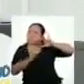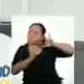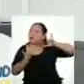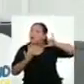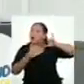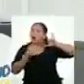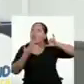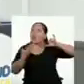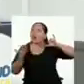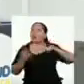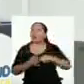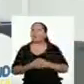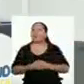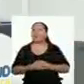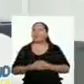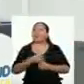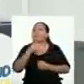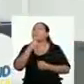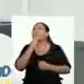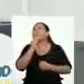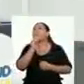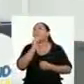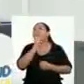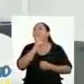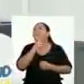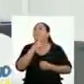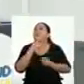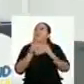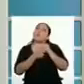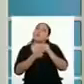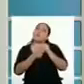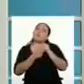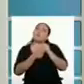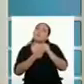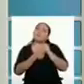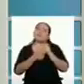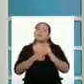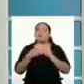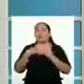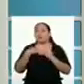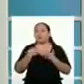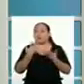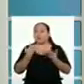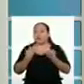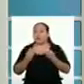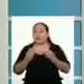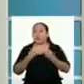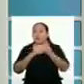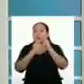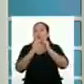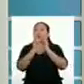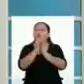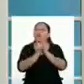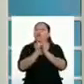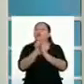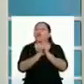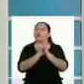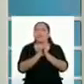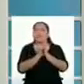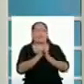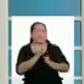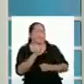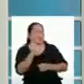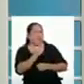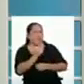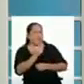Entonces, ¿me gustaría dinero para convertirme en youtuber? Espera. ¿Pero acaso los youtubers no les